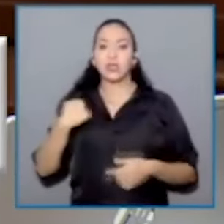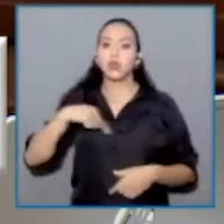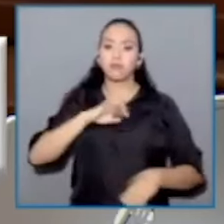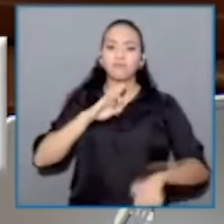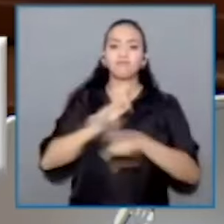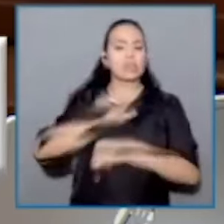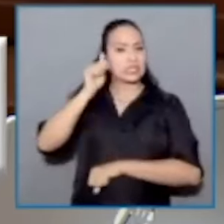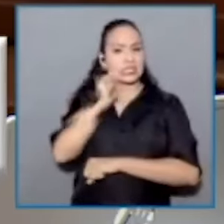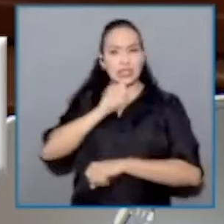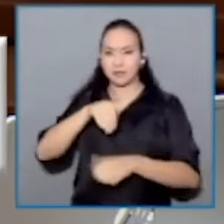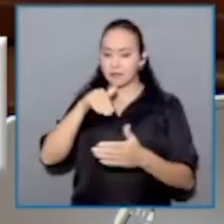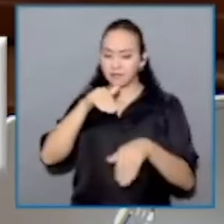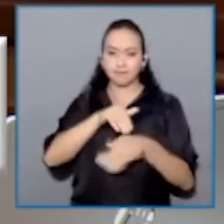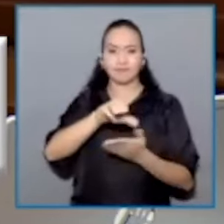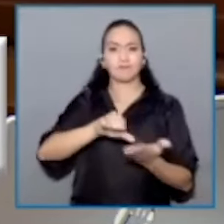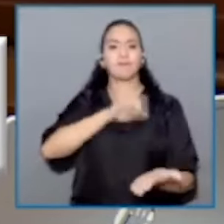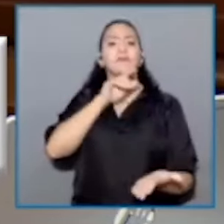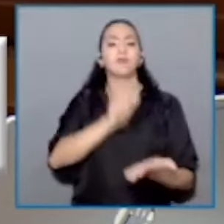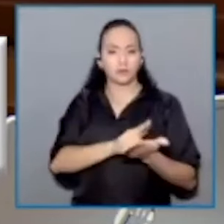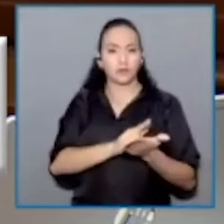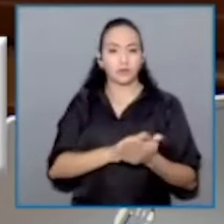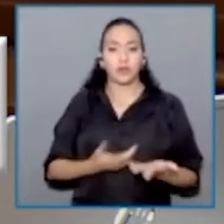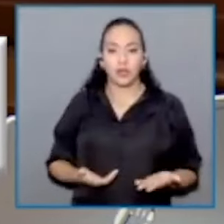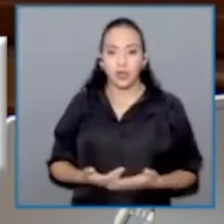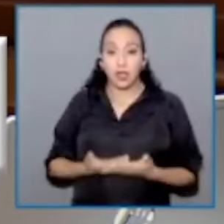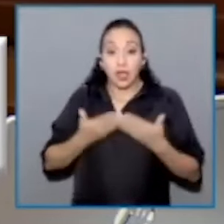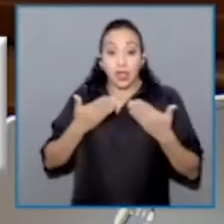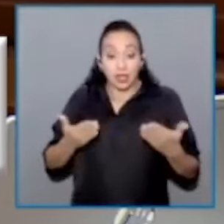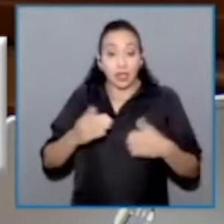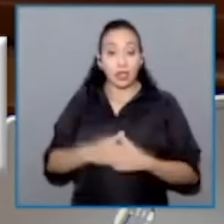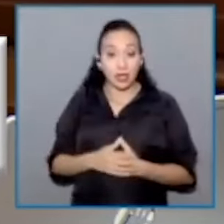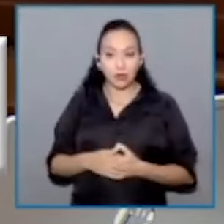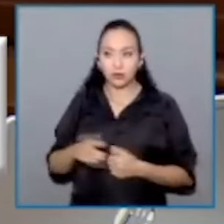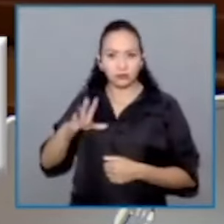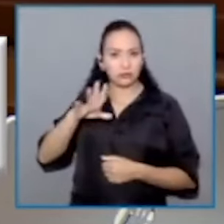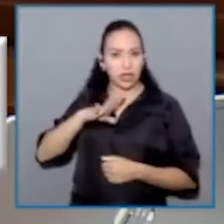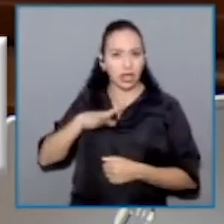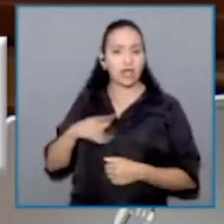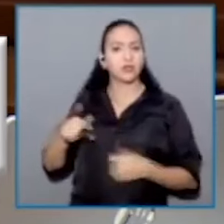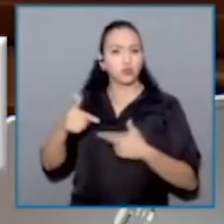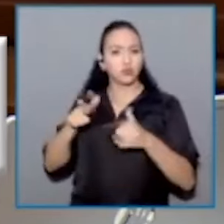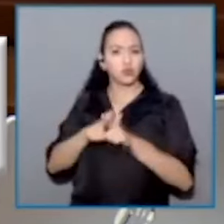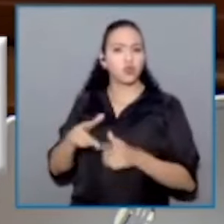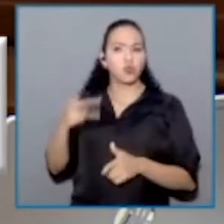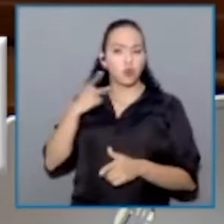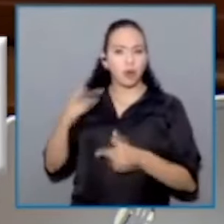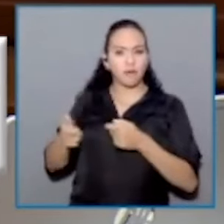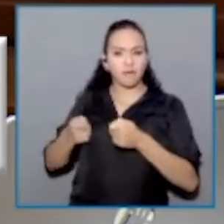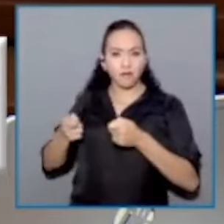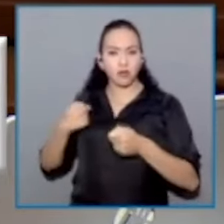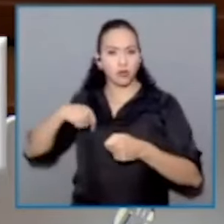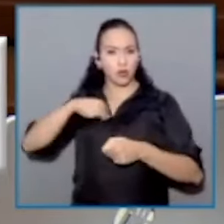promovido incluso por el partido que hoy goza del oficialismo. Nadie en ese momento los acusó en